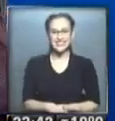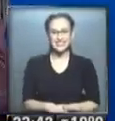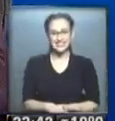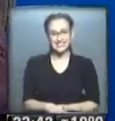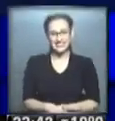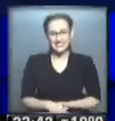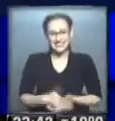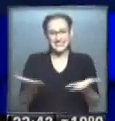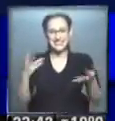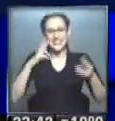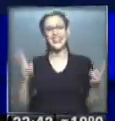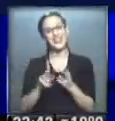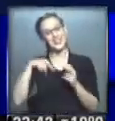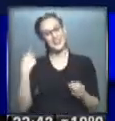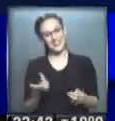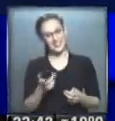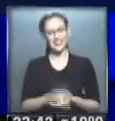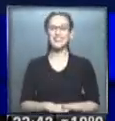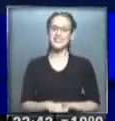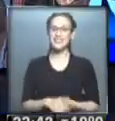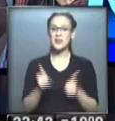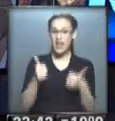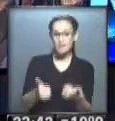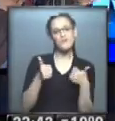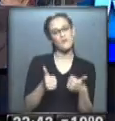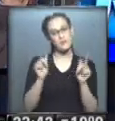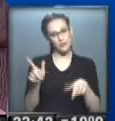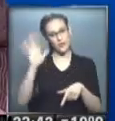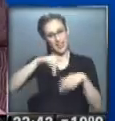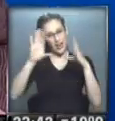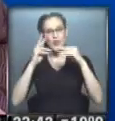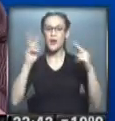Previstela, por favor, hasta mañana. Hasta mañana. Bien? Muy bien, como todas las noches. Bueno, nos